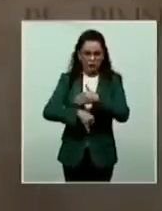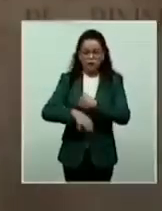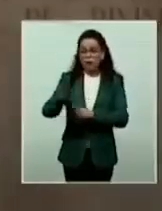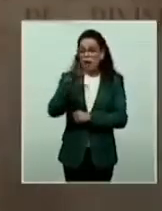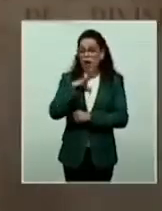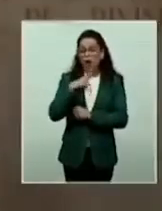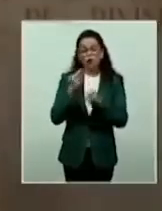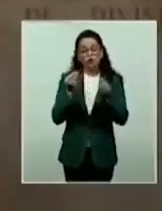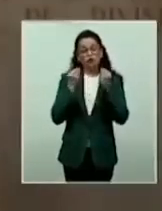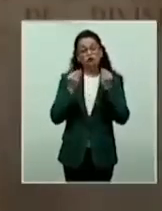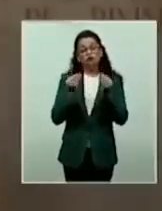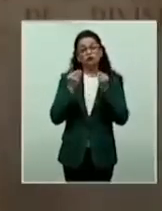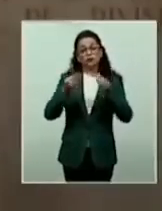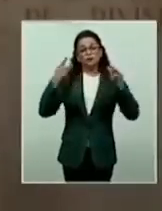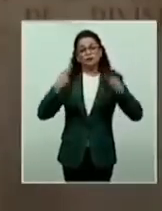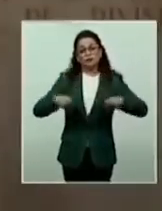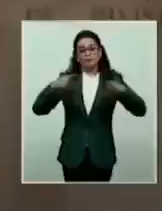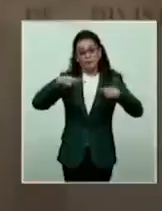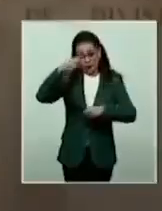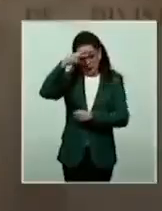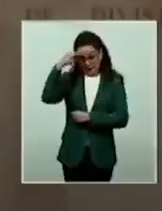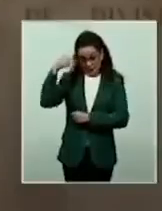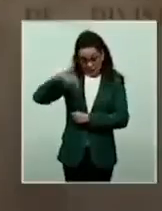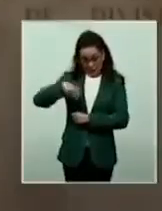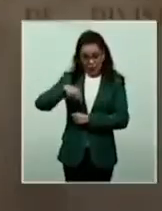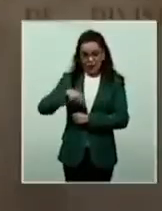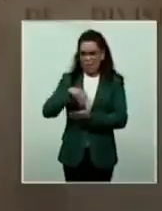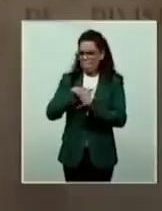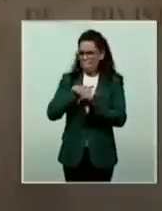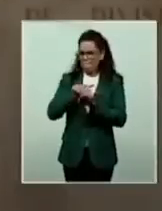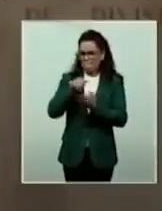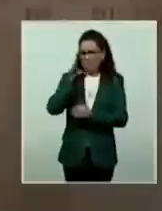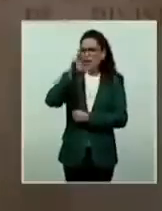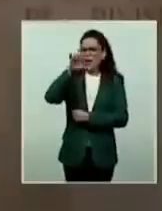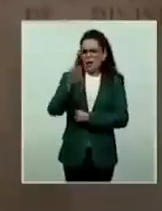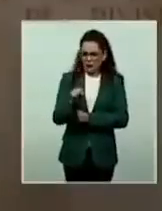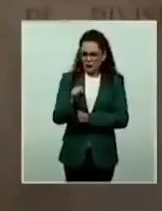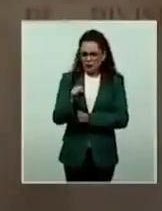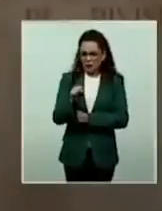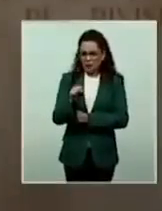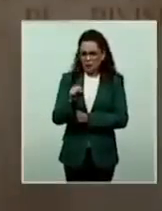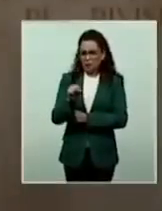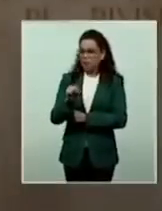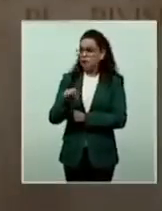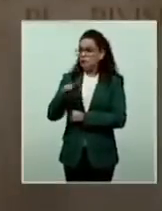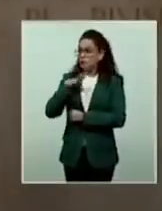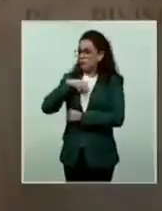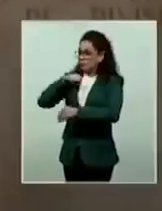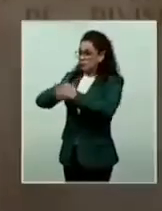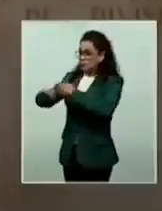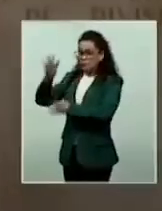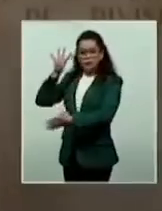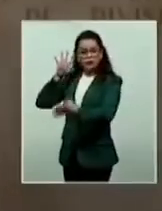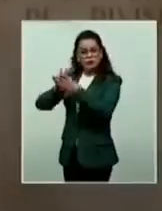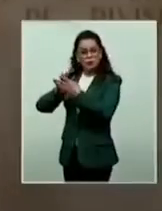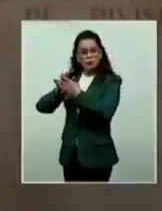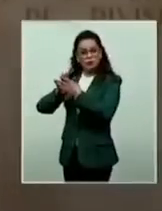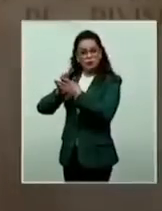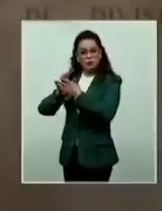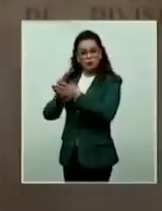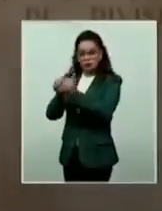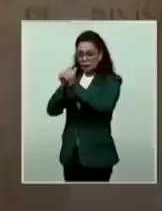mexicanos que están en prisión, algunos de ellos y algunas de ellas muchos años, por este tipo de prisión